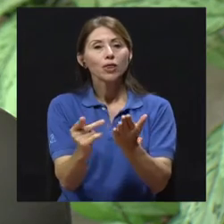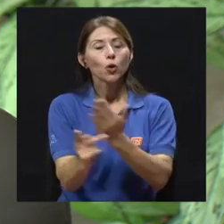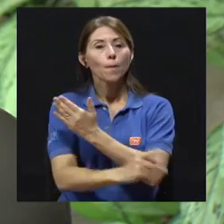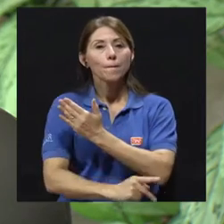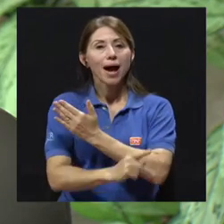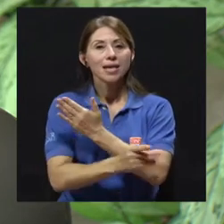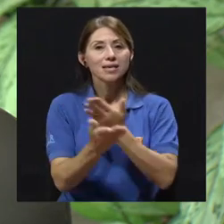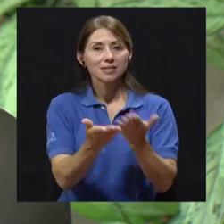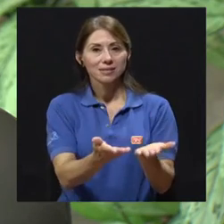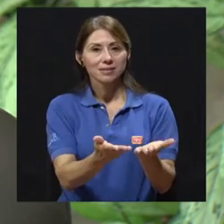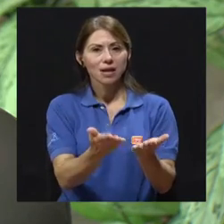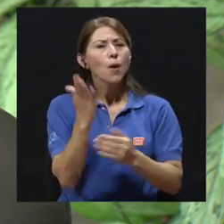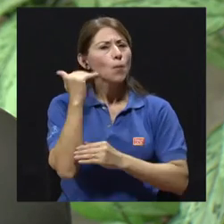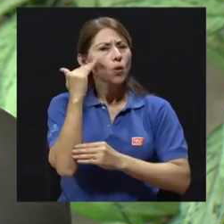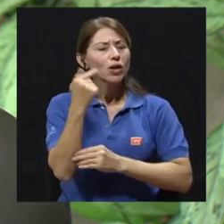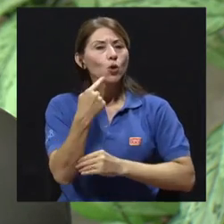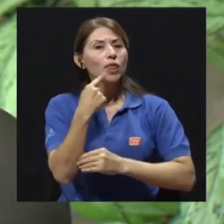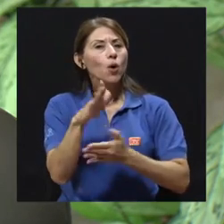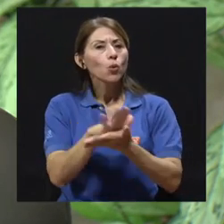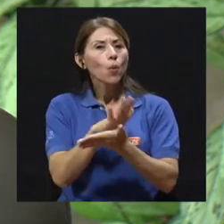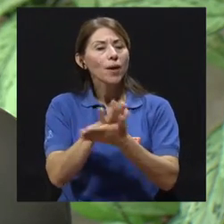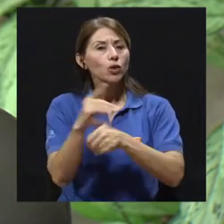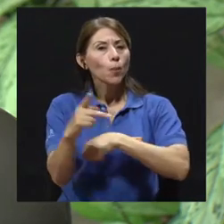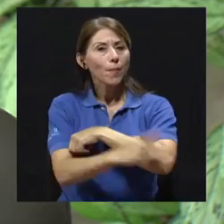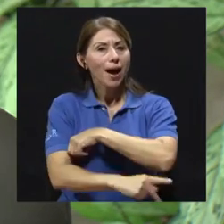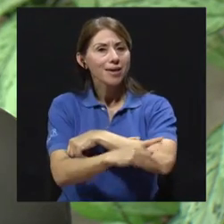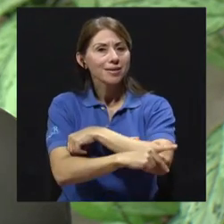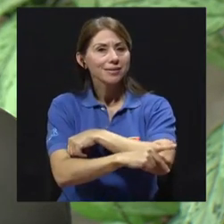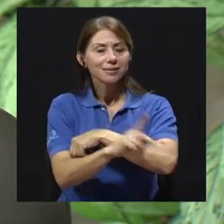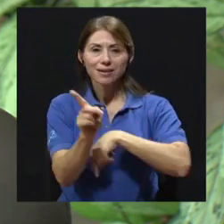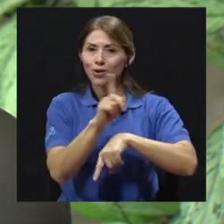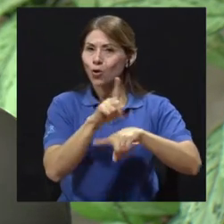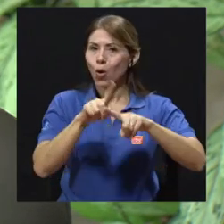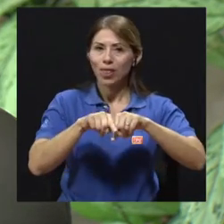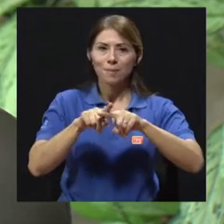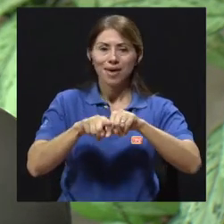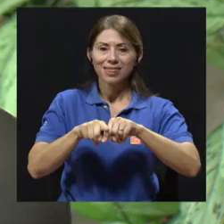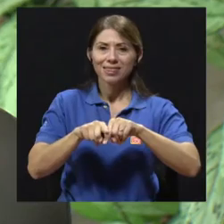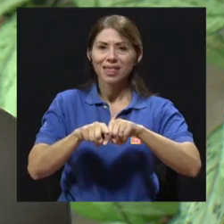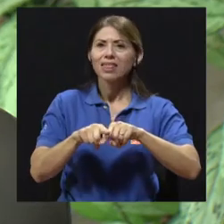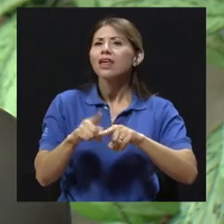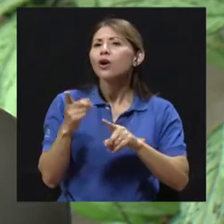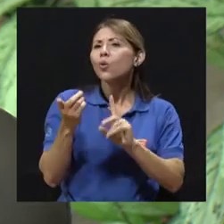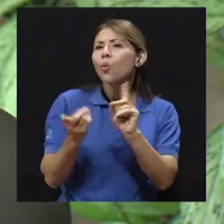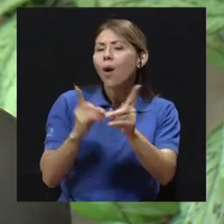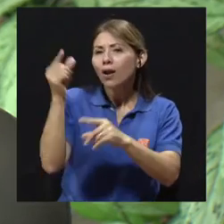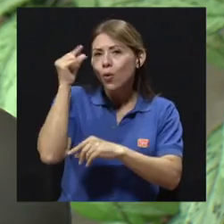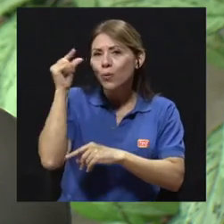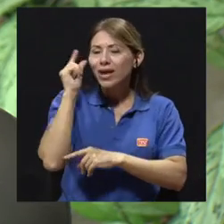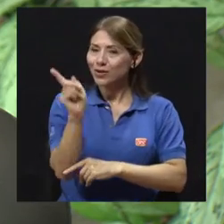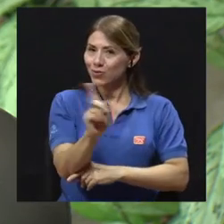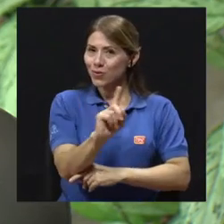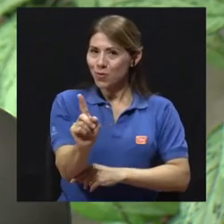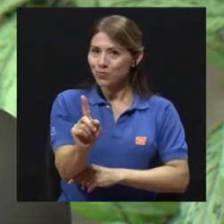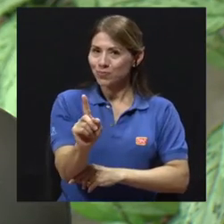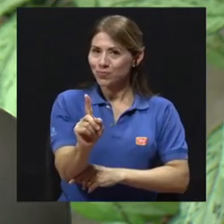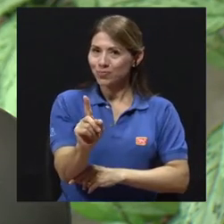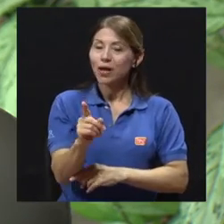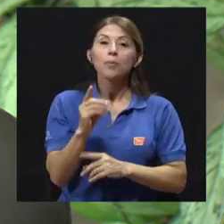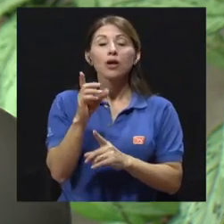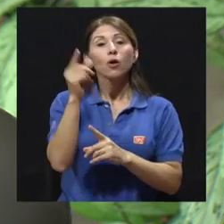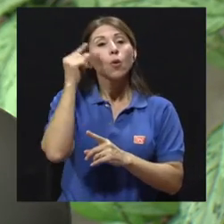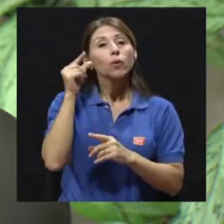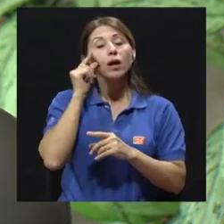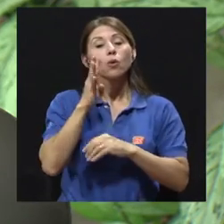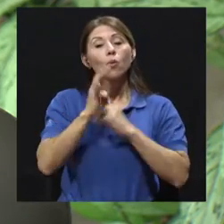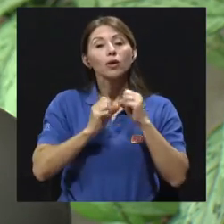qué enfatizo que es país? Porque no depende tanto de los gobiernos existentes, ¿verdad?, sino que la idea es que después de